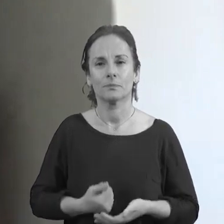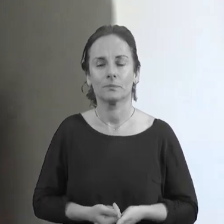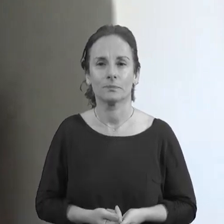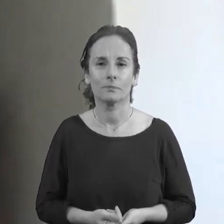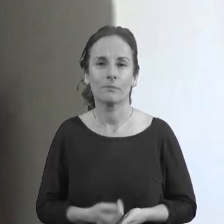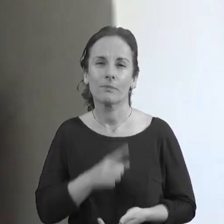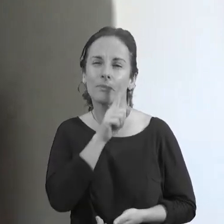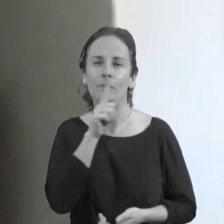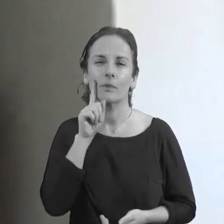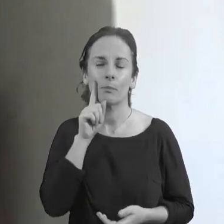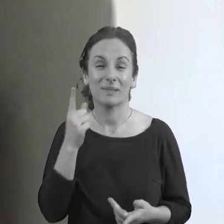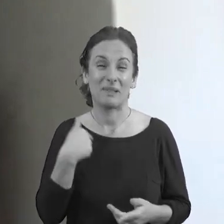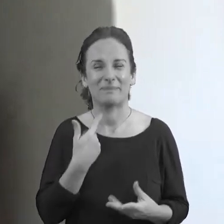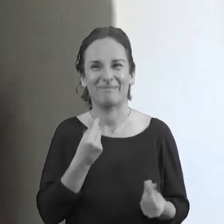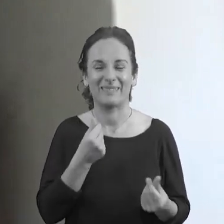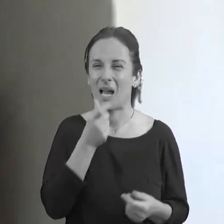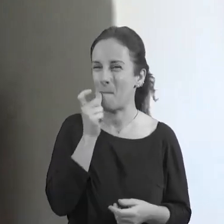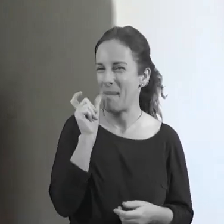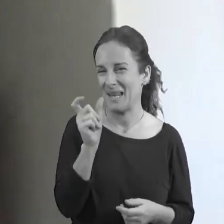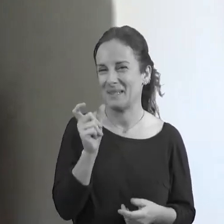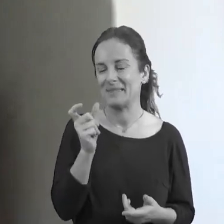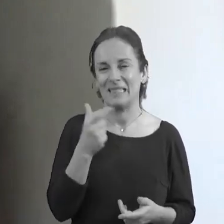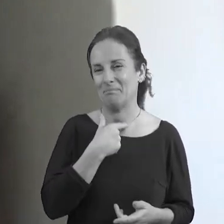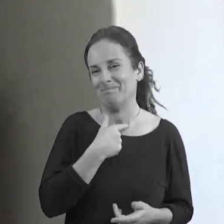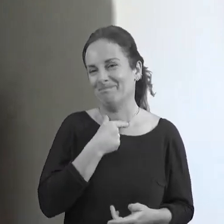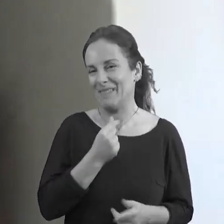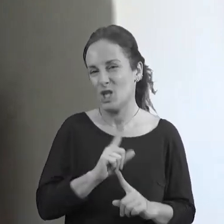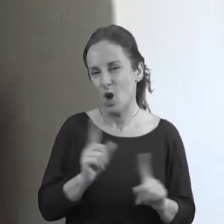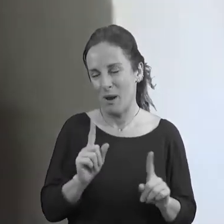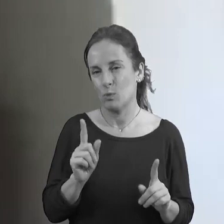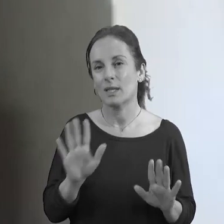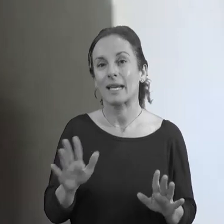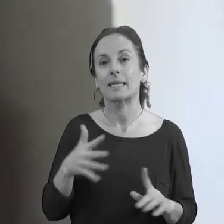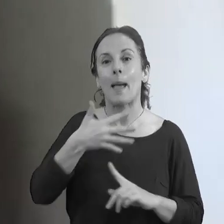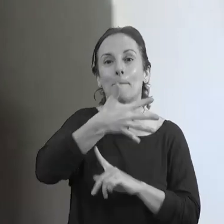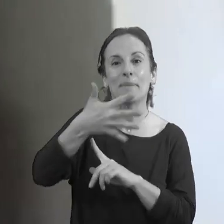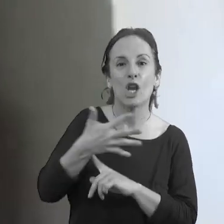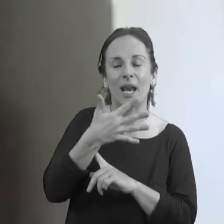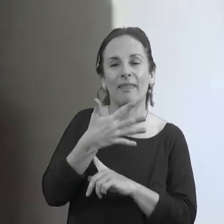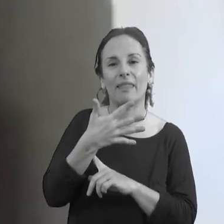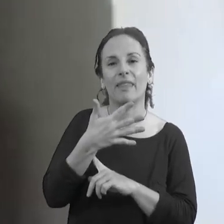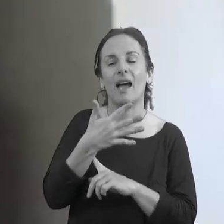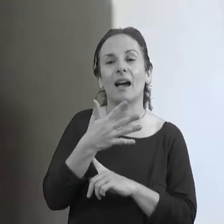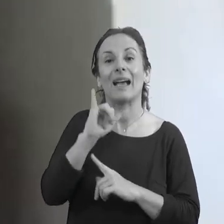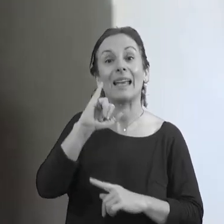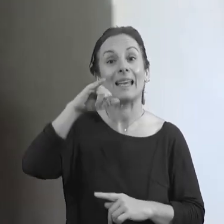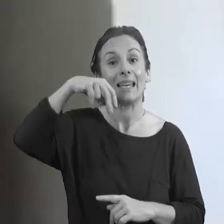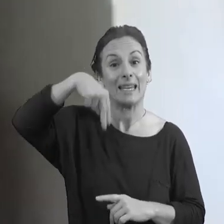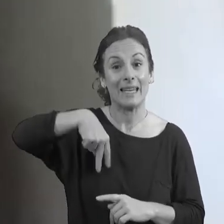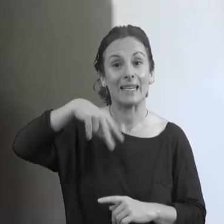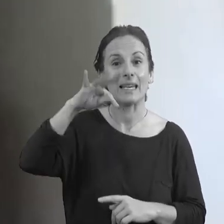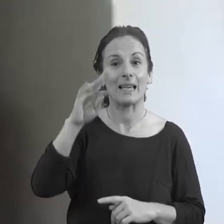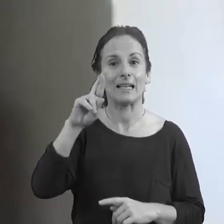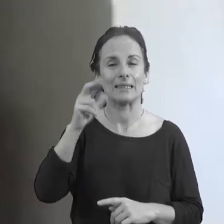esto que se viene a llamar, que tampoco me gusta yo esta forma de nombrarlo, que es la violencia intragénero, ¿no? Sí